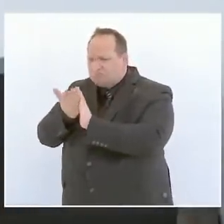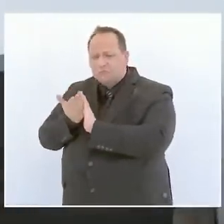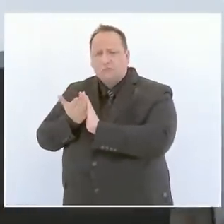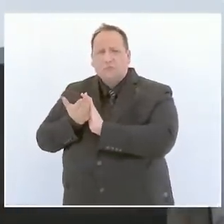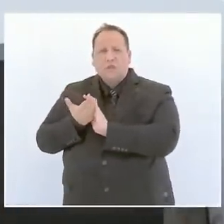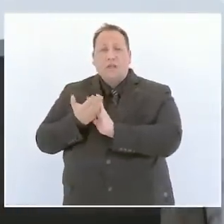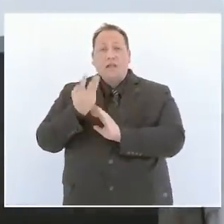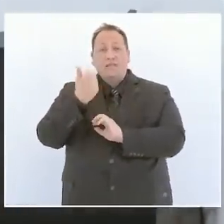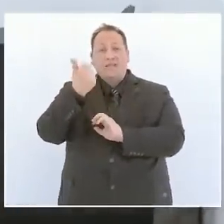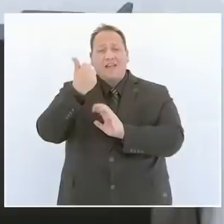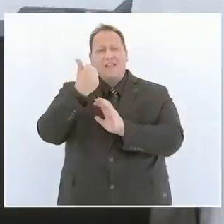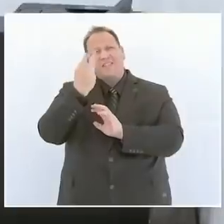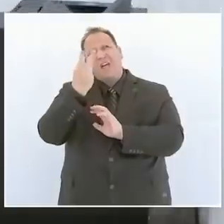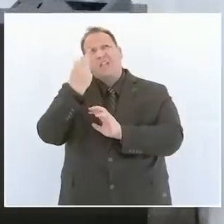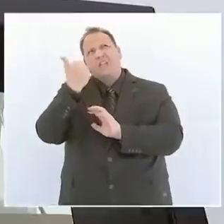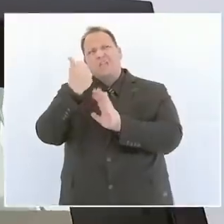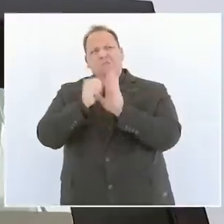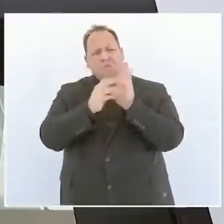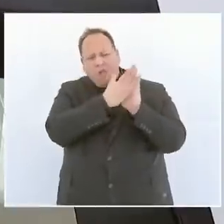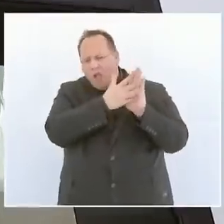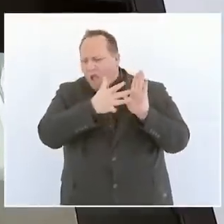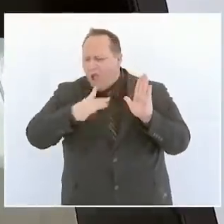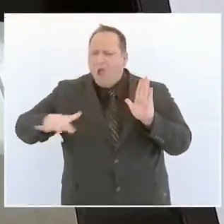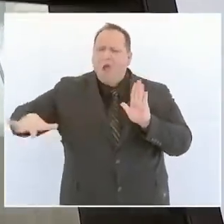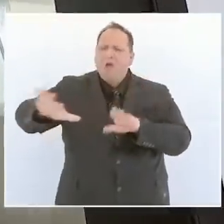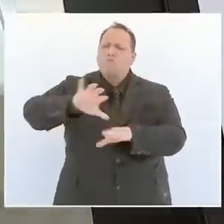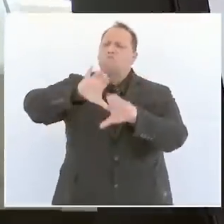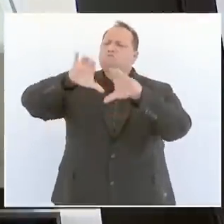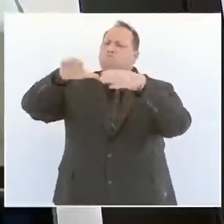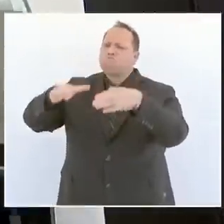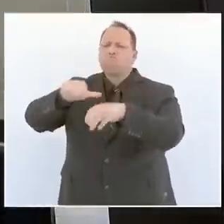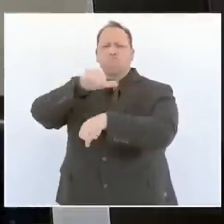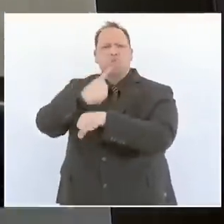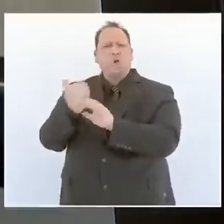en 6 meses una instalación.